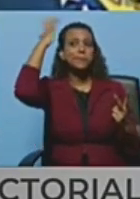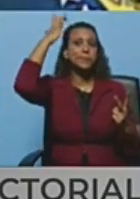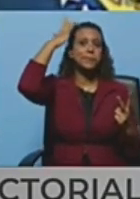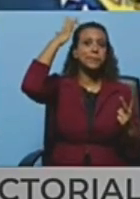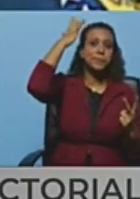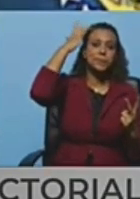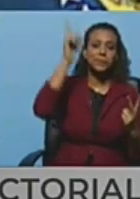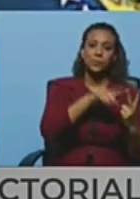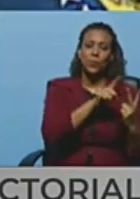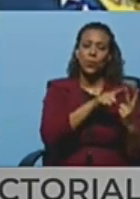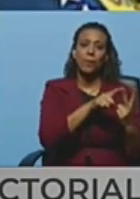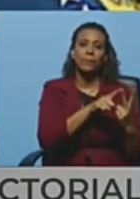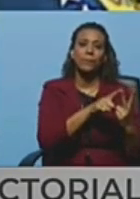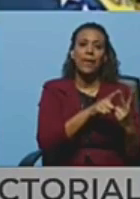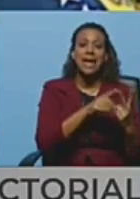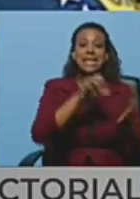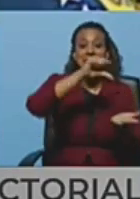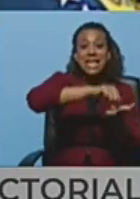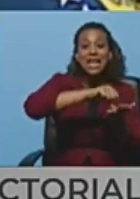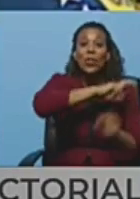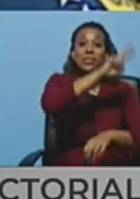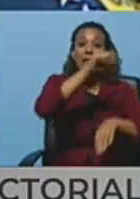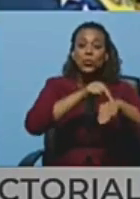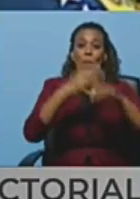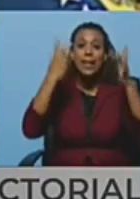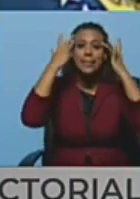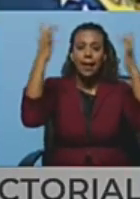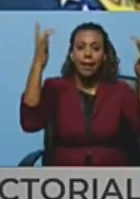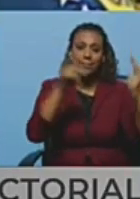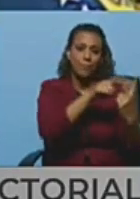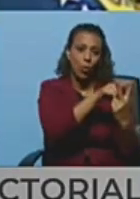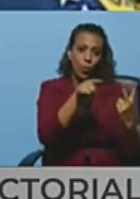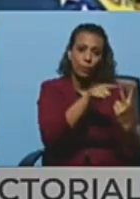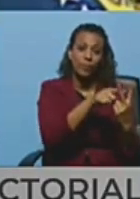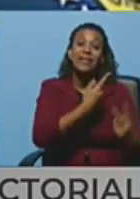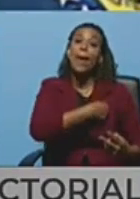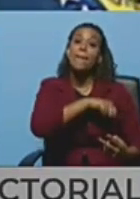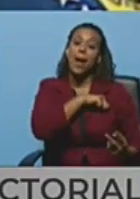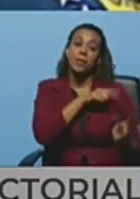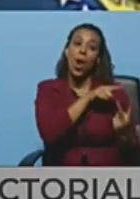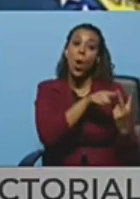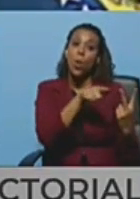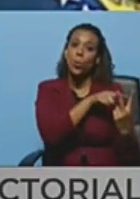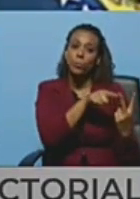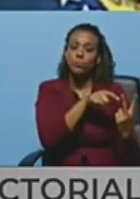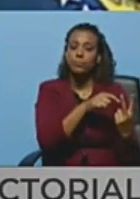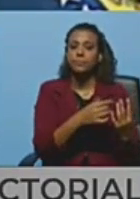en esta zona, que es el Centro Nacional de Inteligencia de España.